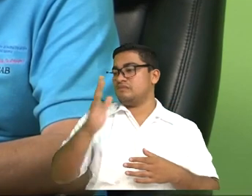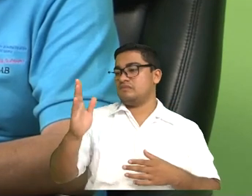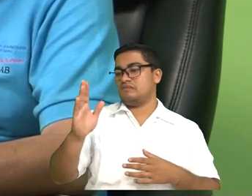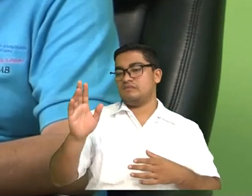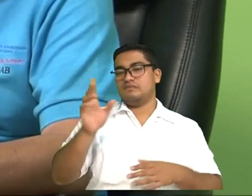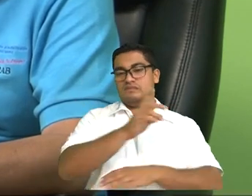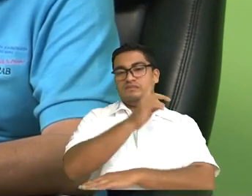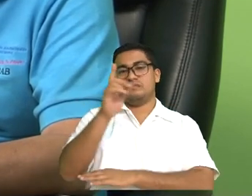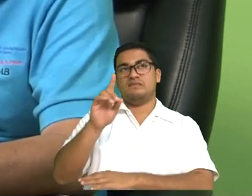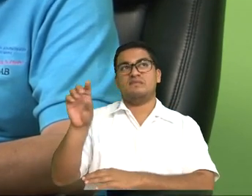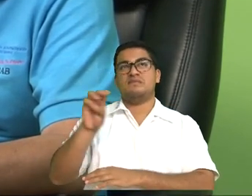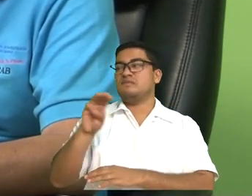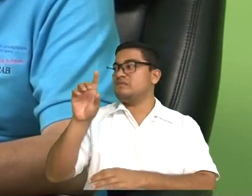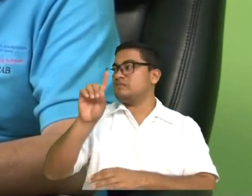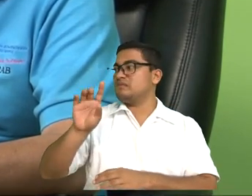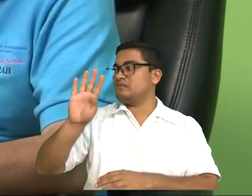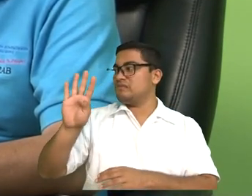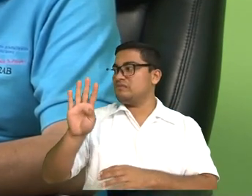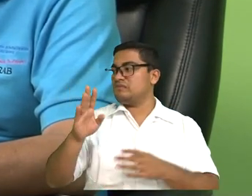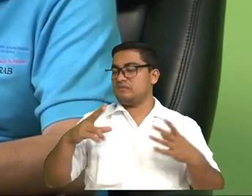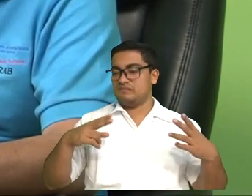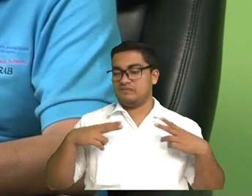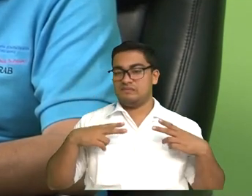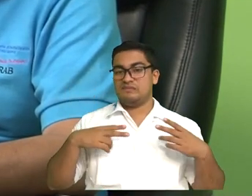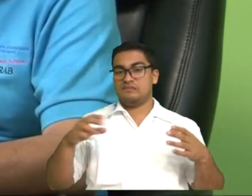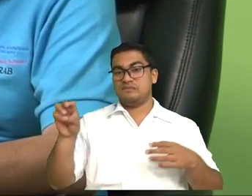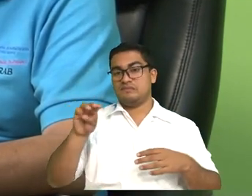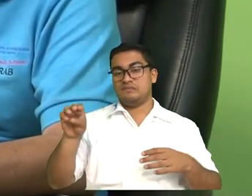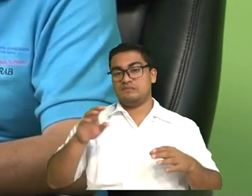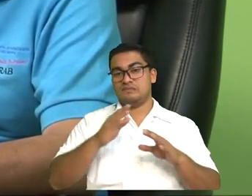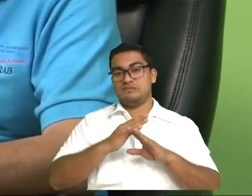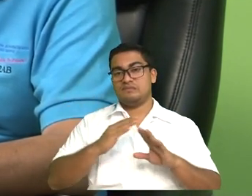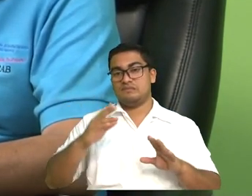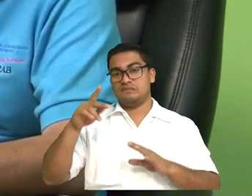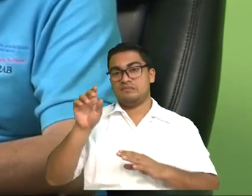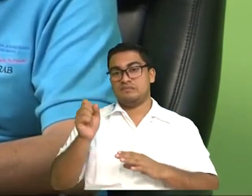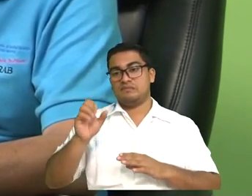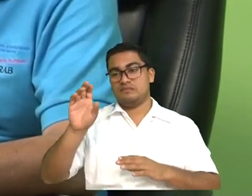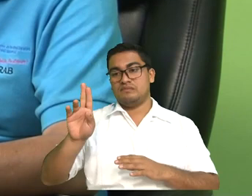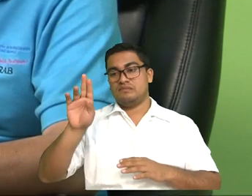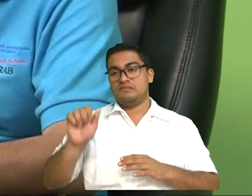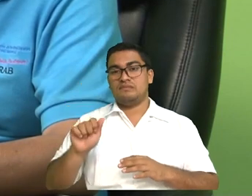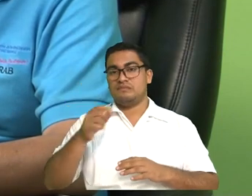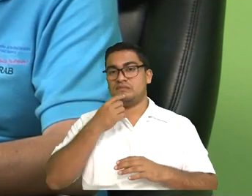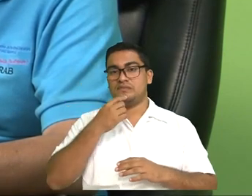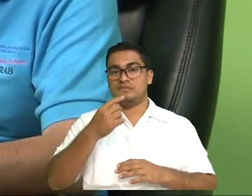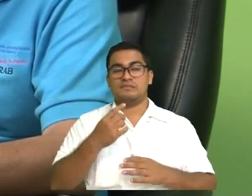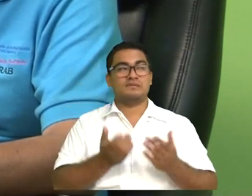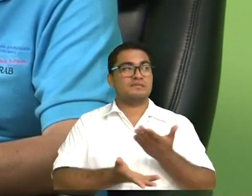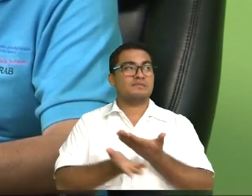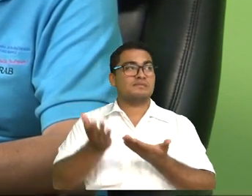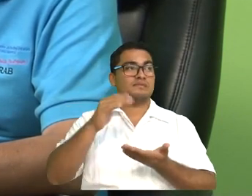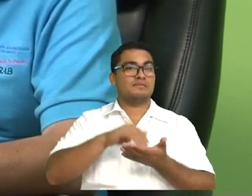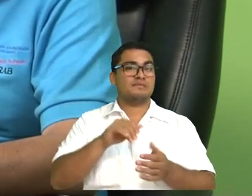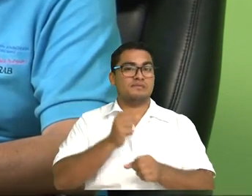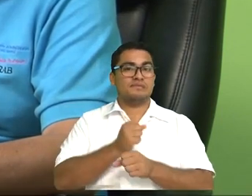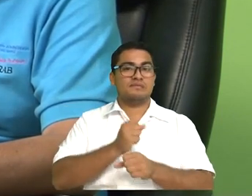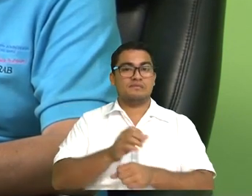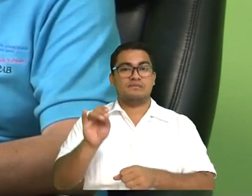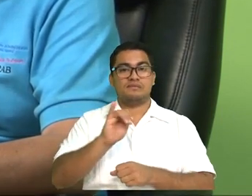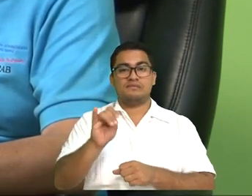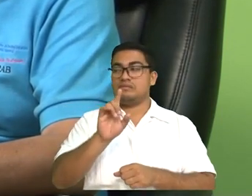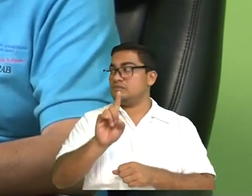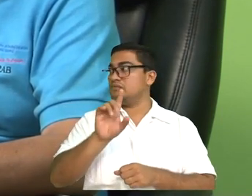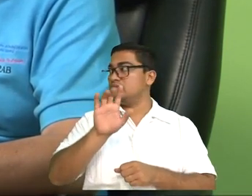día martes 14 de abril, martes de Pascua, inclusive, regresando a sus labores el día miércoles 15 de